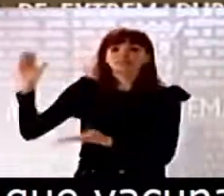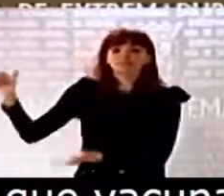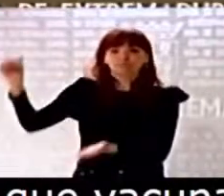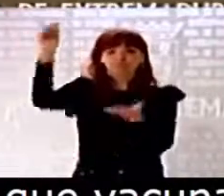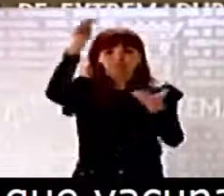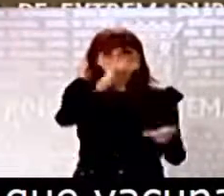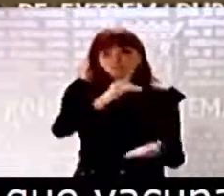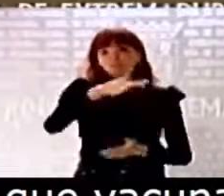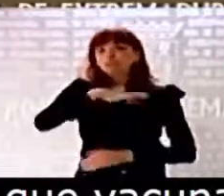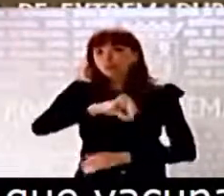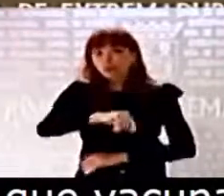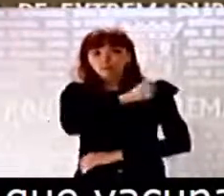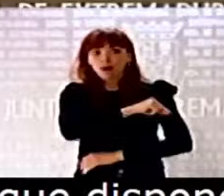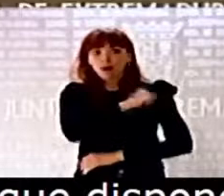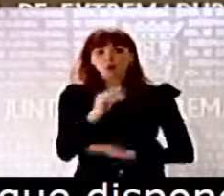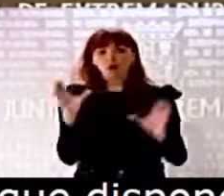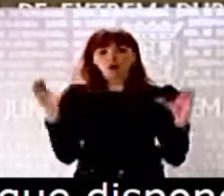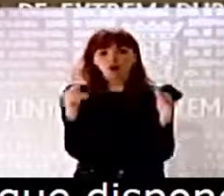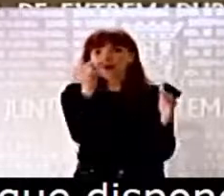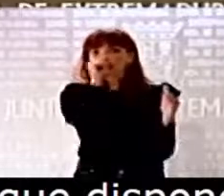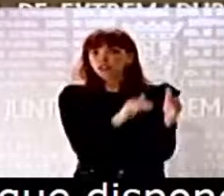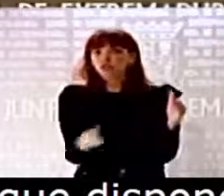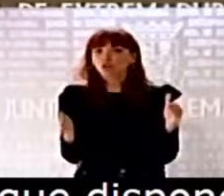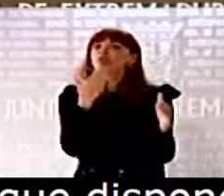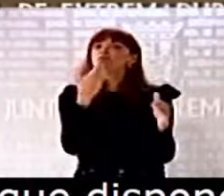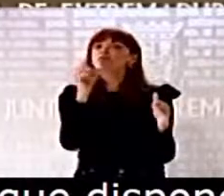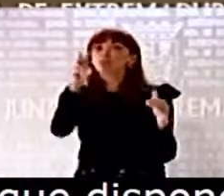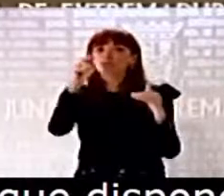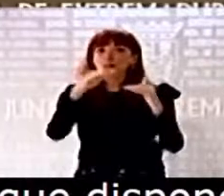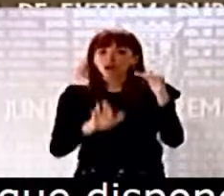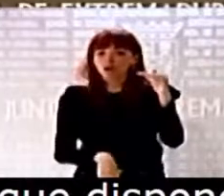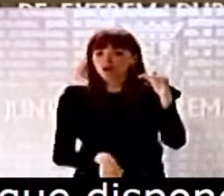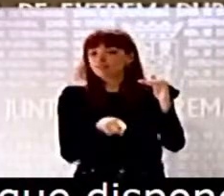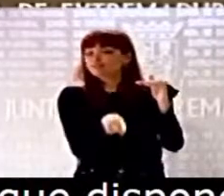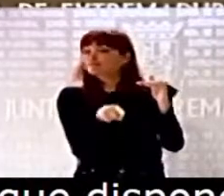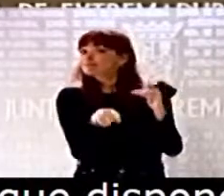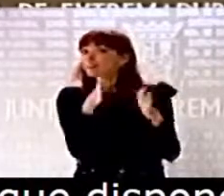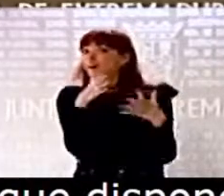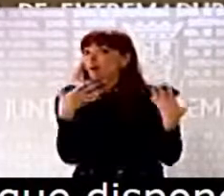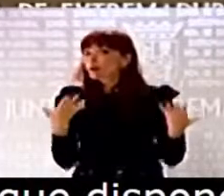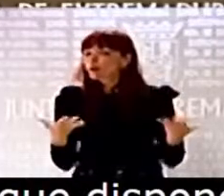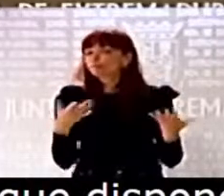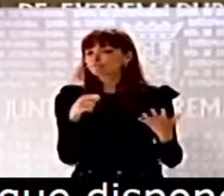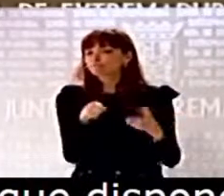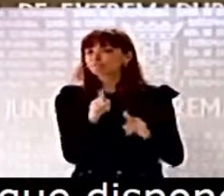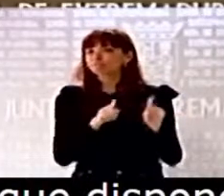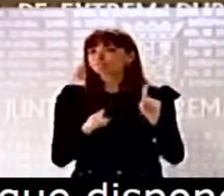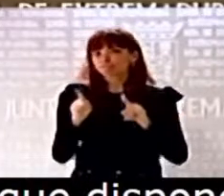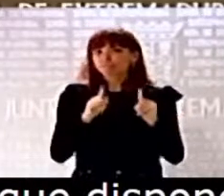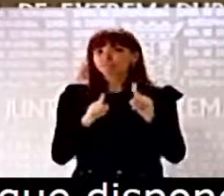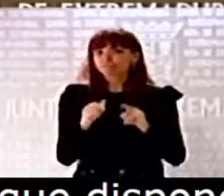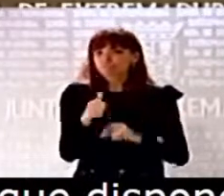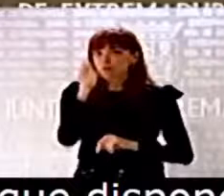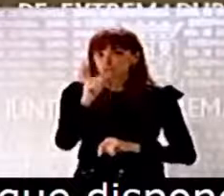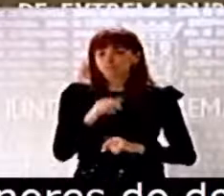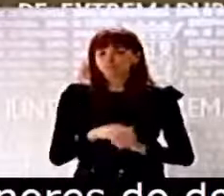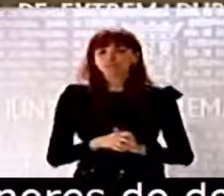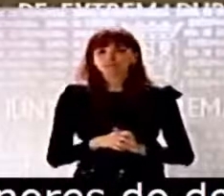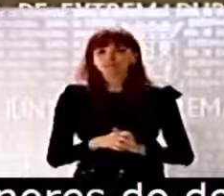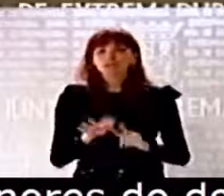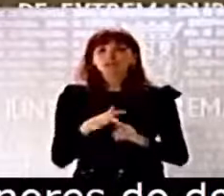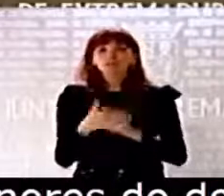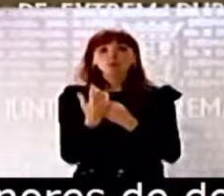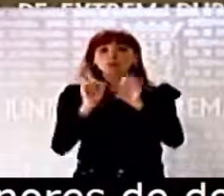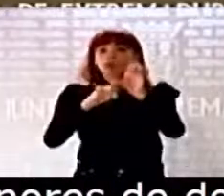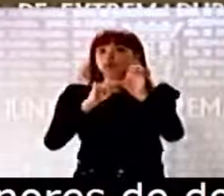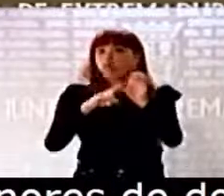disponer de la vacunación de los menores de 12 años, que es donde estamos teniendo ahora los mayores problemas. La situación en Extremadura